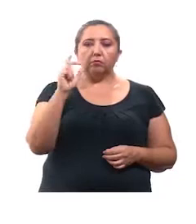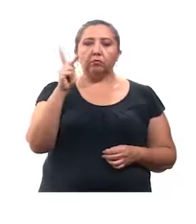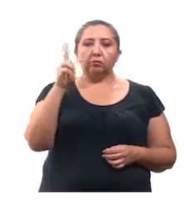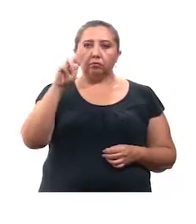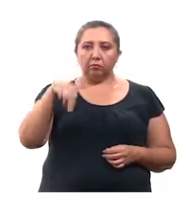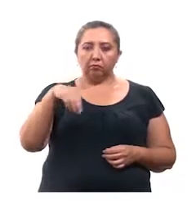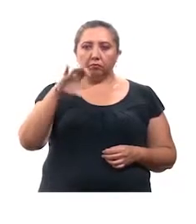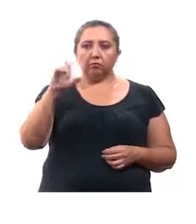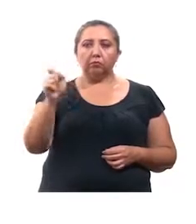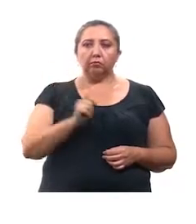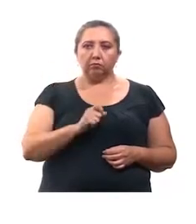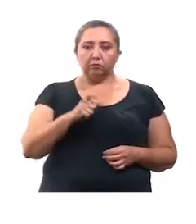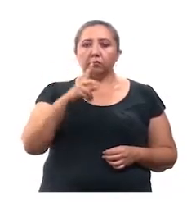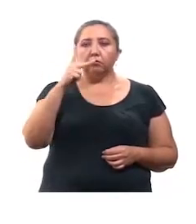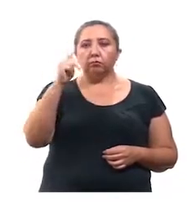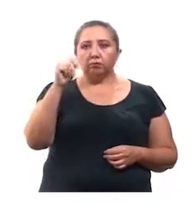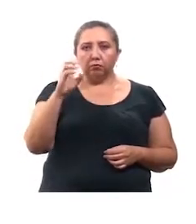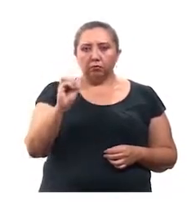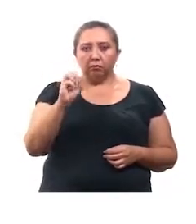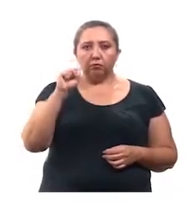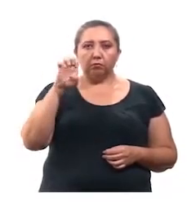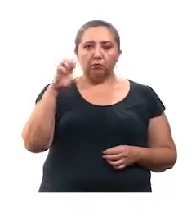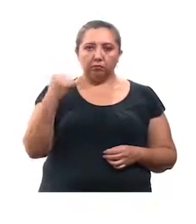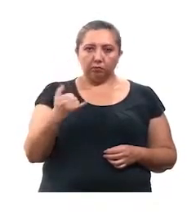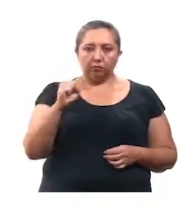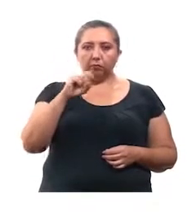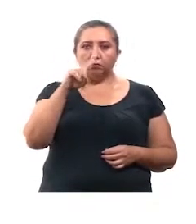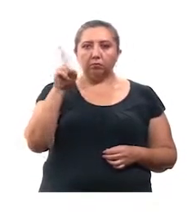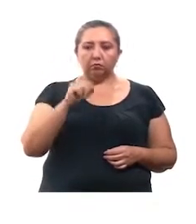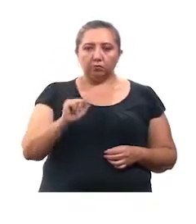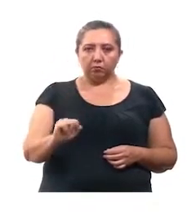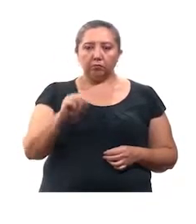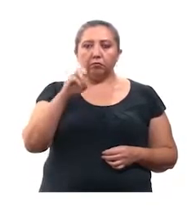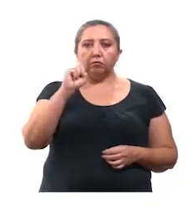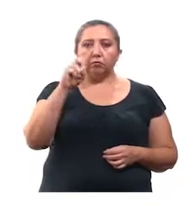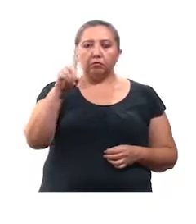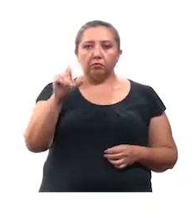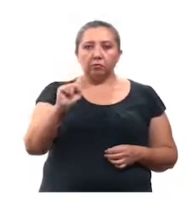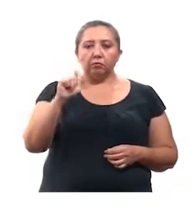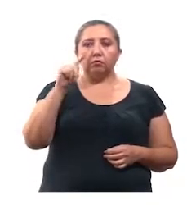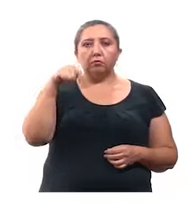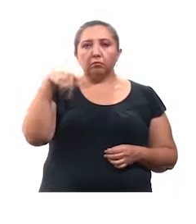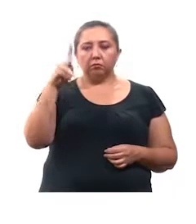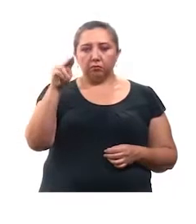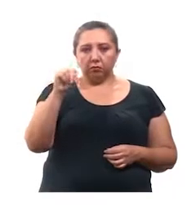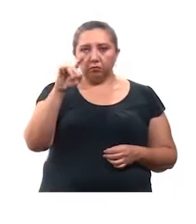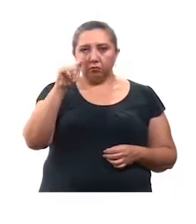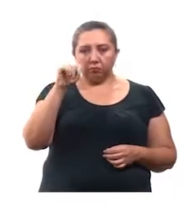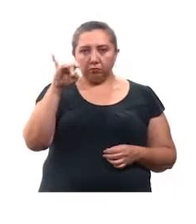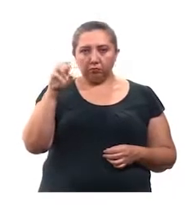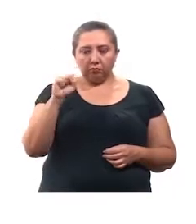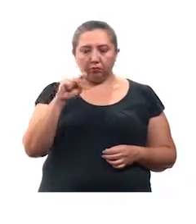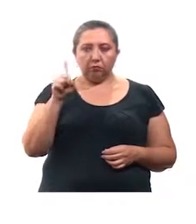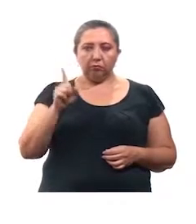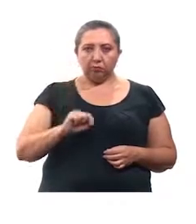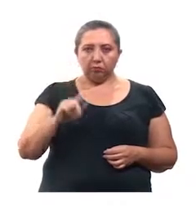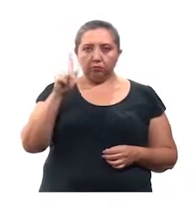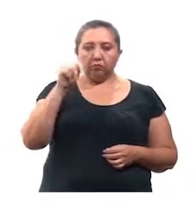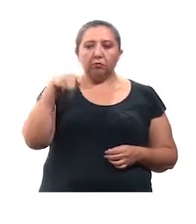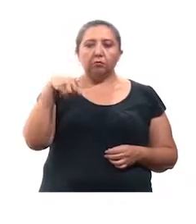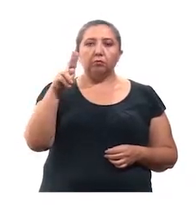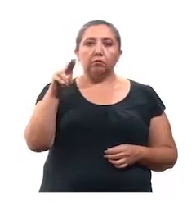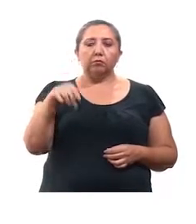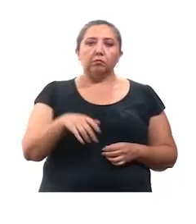Opichén, Oxcuscap, Peto, Sellé, Sinanché, Sutzal, Tecón, Tetis, Tinún y